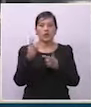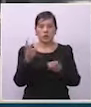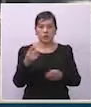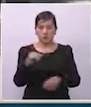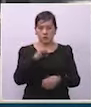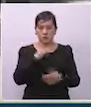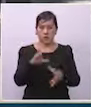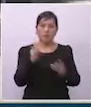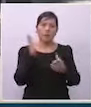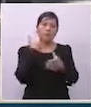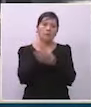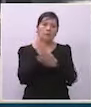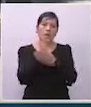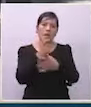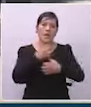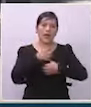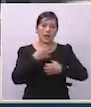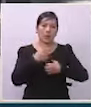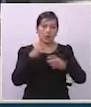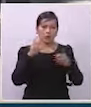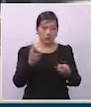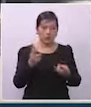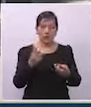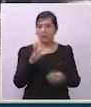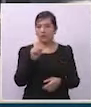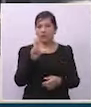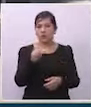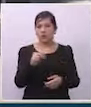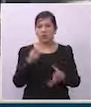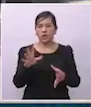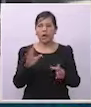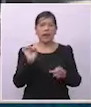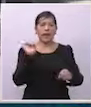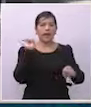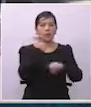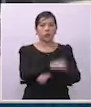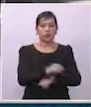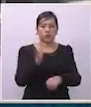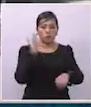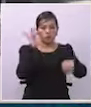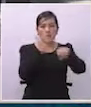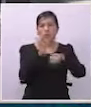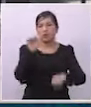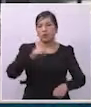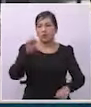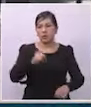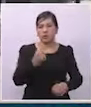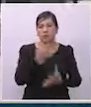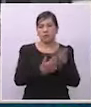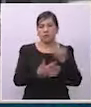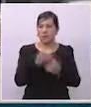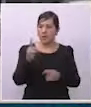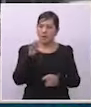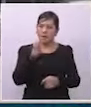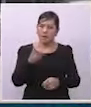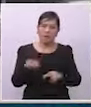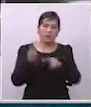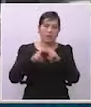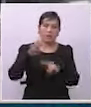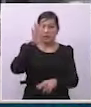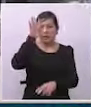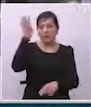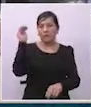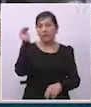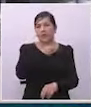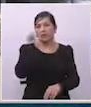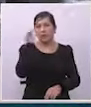acoso sexual, bien que ellos saben que es abuso sexual. Me parece el colmo de sinvergüenzas, de que estén mintiendo,